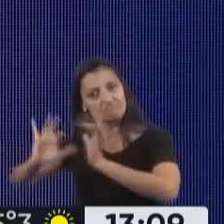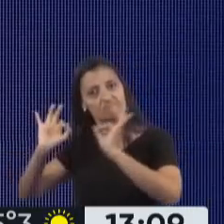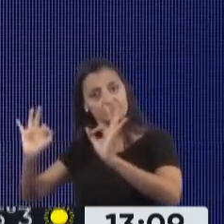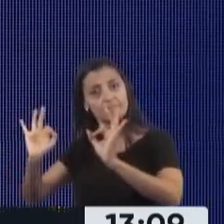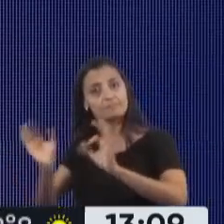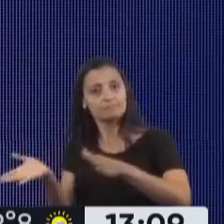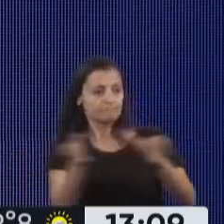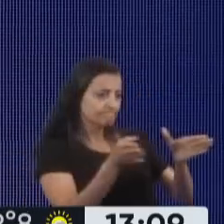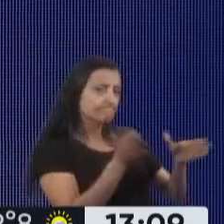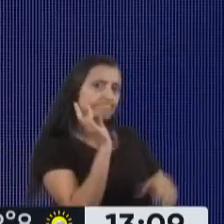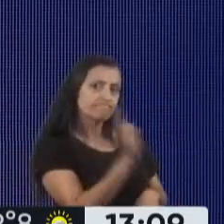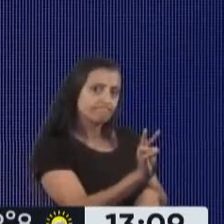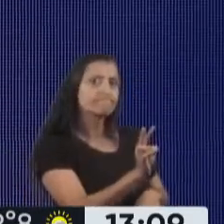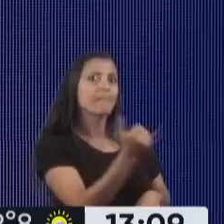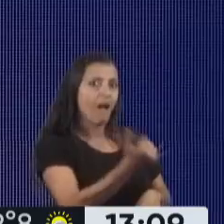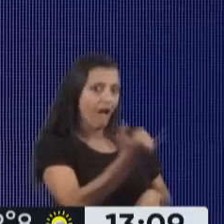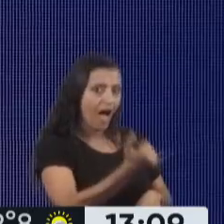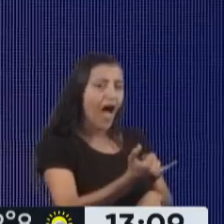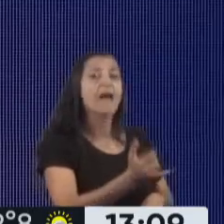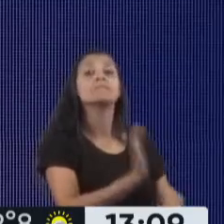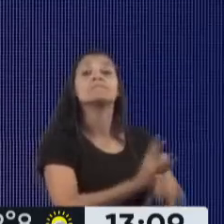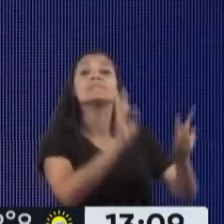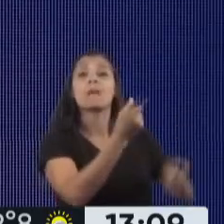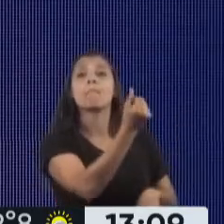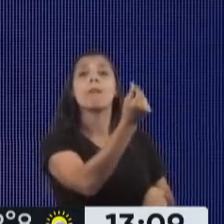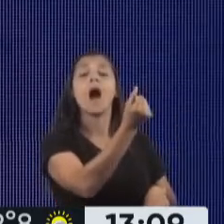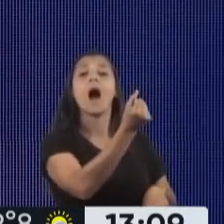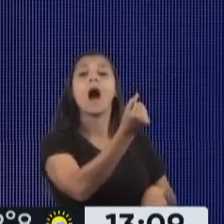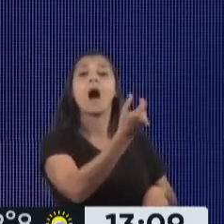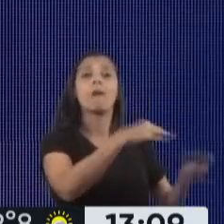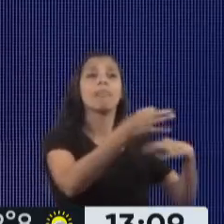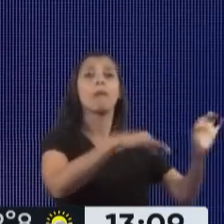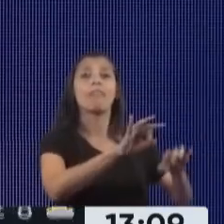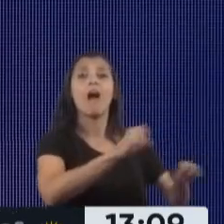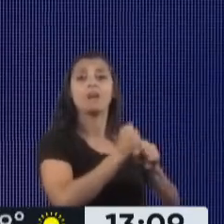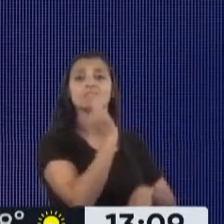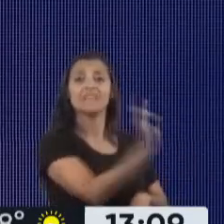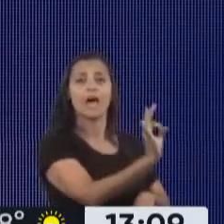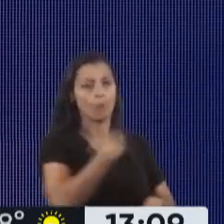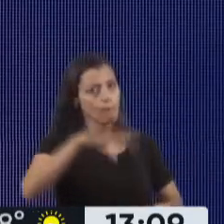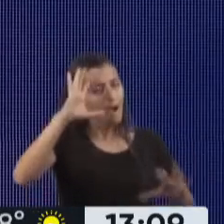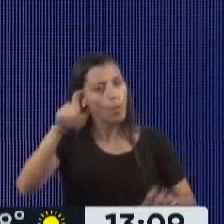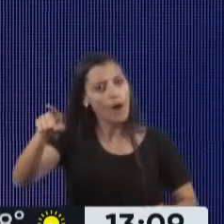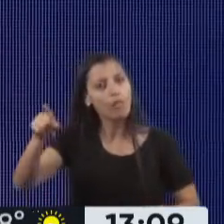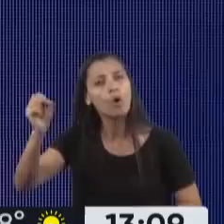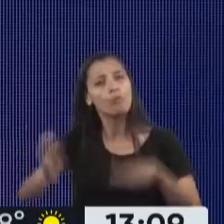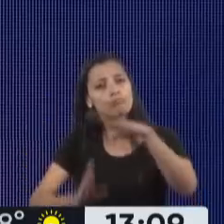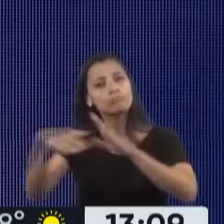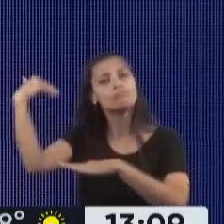de exceso de oferta de dinero cero. Me recuerdo que eso lo presenté en la Bolsa de